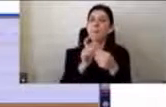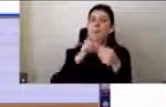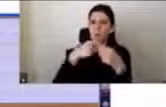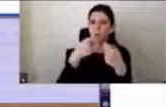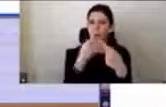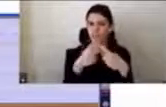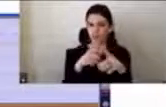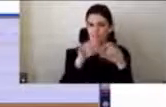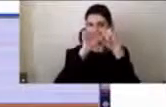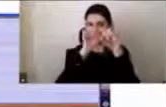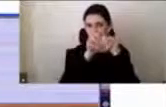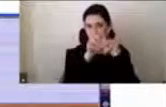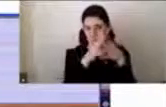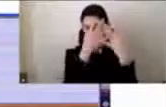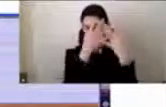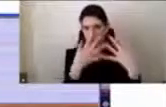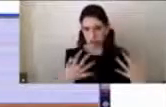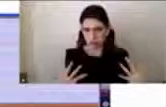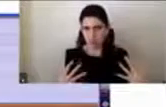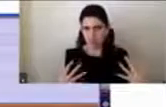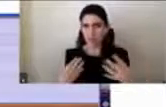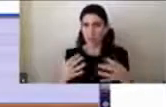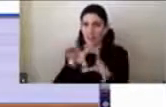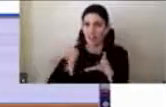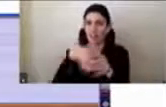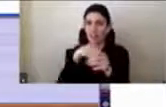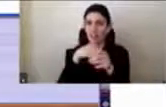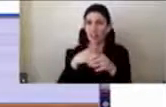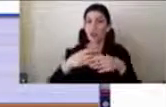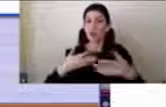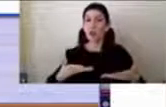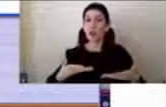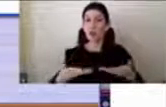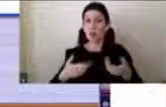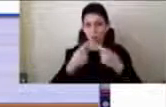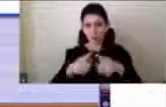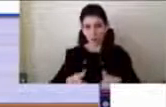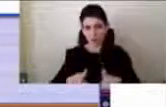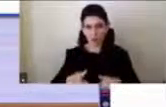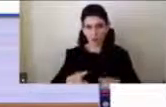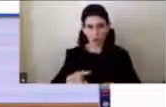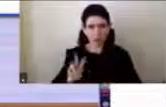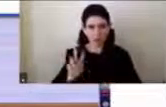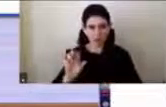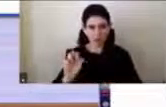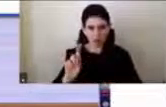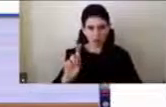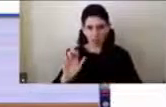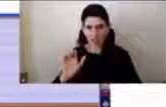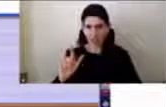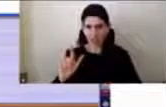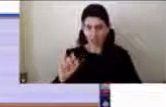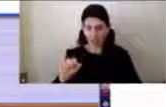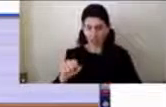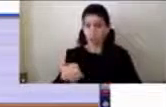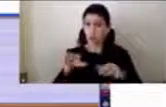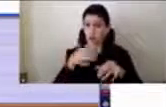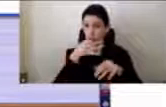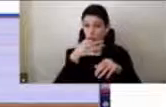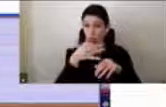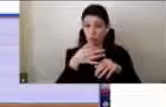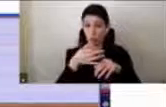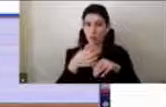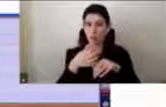distintos comportamientos. ¿Ya? Y siguiendo lo planteado por Varela, Francisco Varela, podemos también considerar en el fondo que el sistema